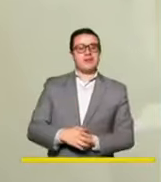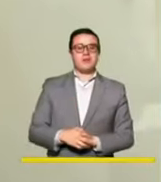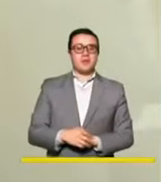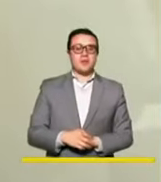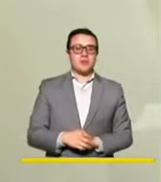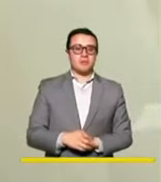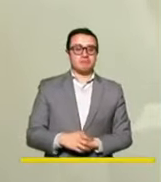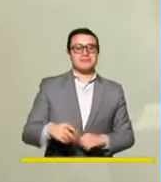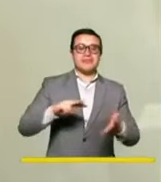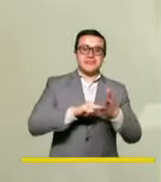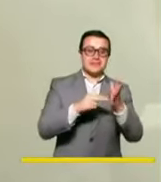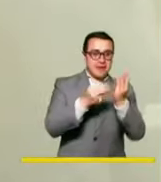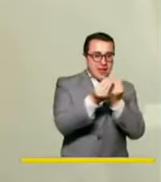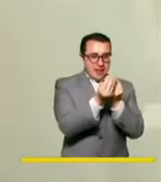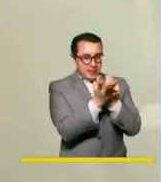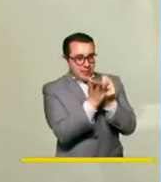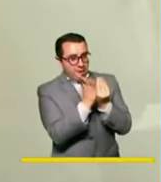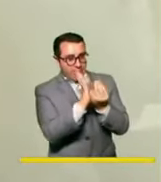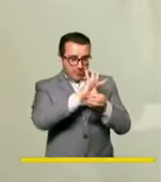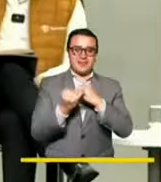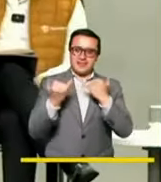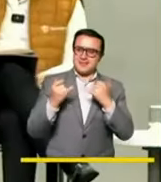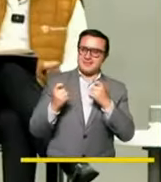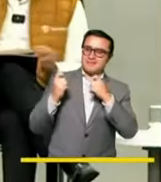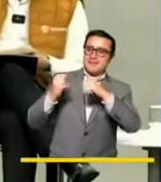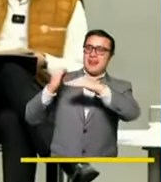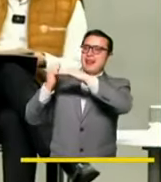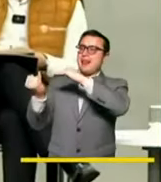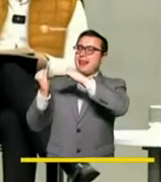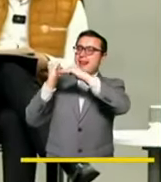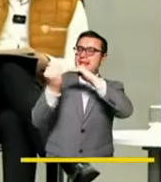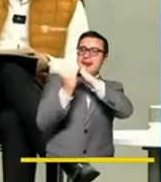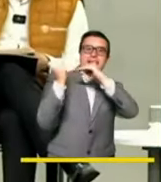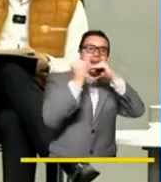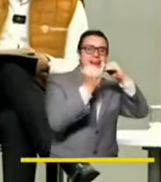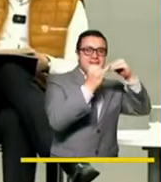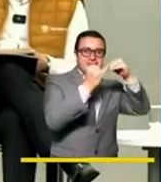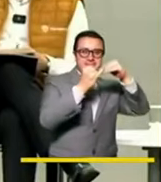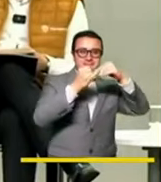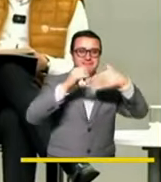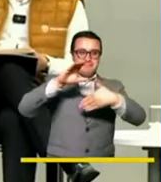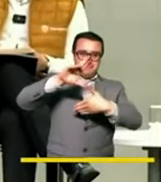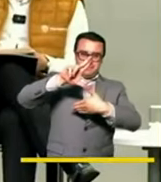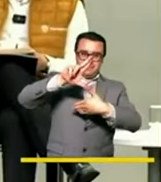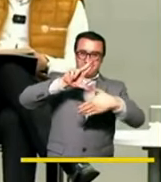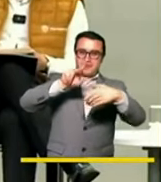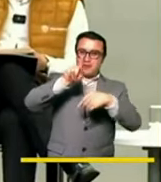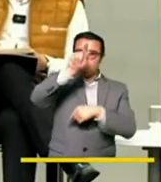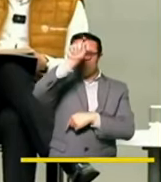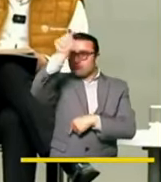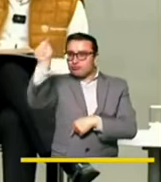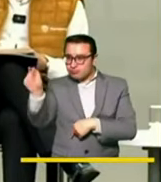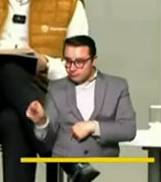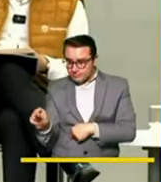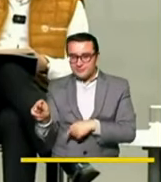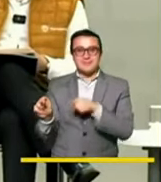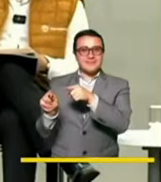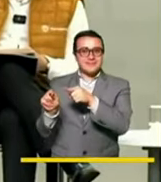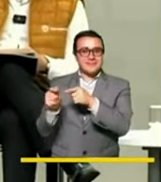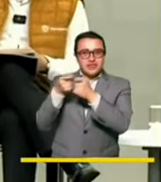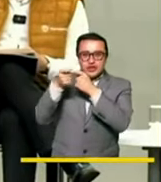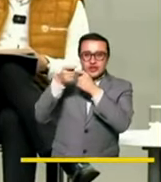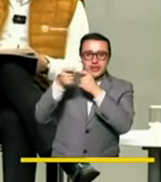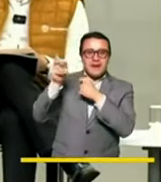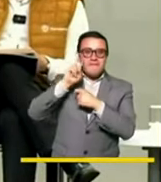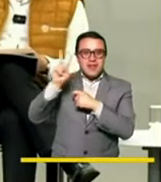para poder resolverla dentro de la democracia y yo estaba viendo ese tipo de actuaciones y ahora sale en la tarde de hoy con una